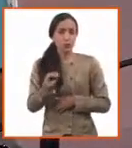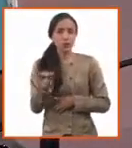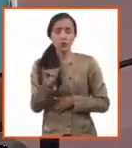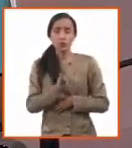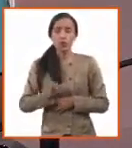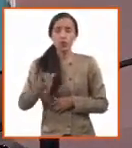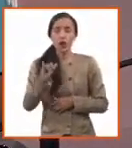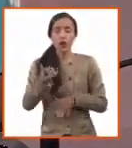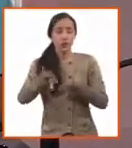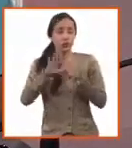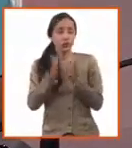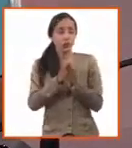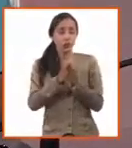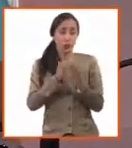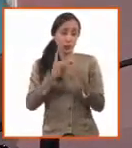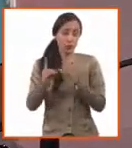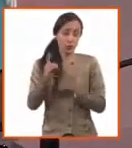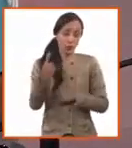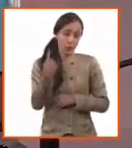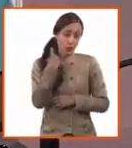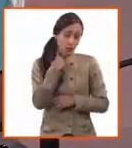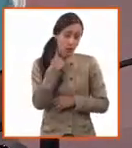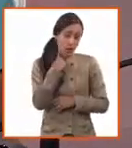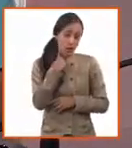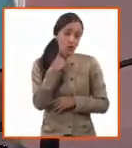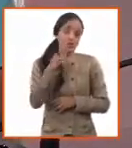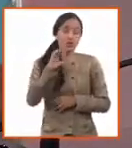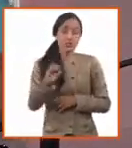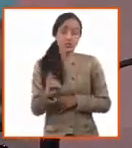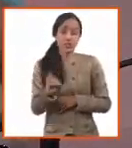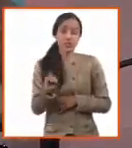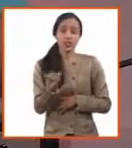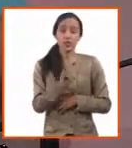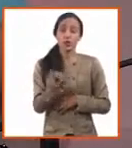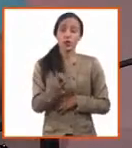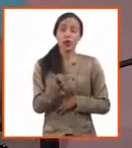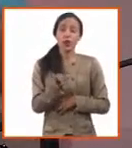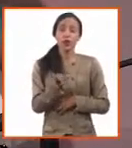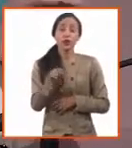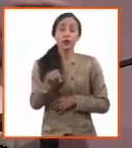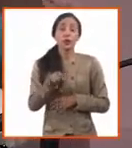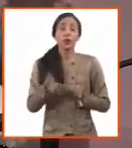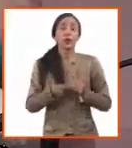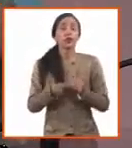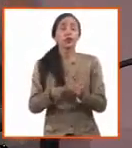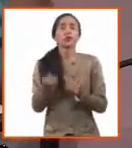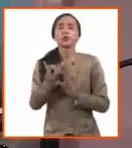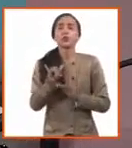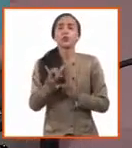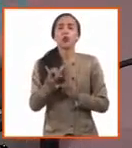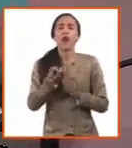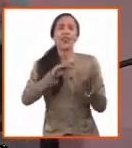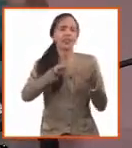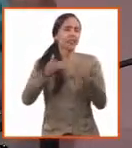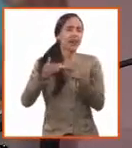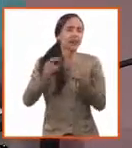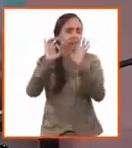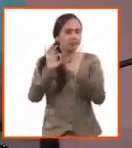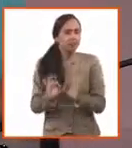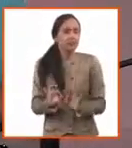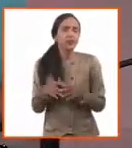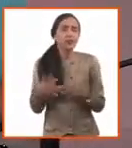discusiones que se dan en esos primeros años 60 o en los primeros 5 años de los 60 y lo presentamos solamente como un debate específico en términos